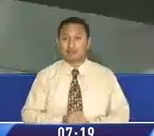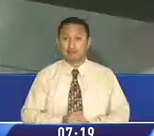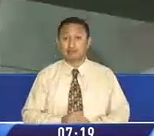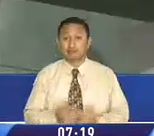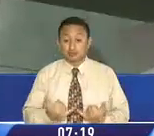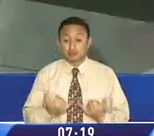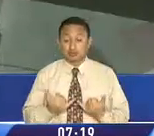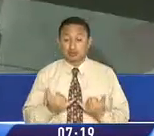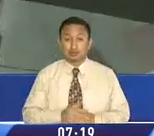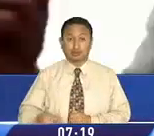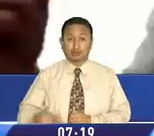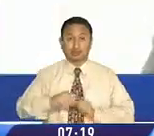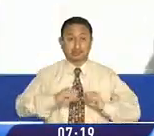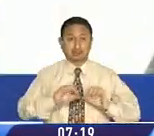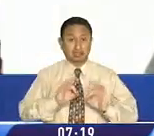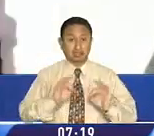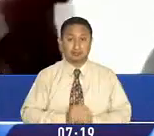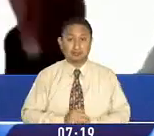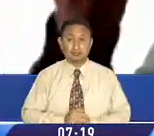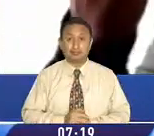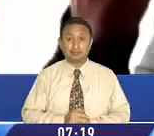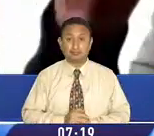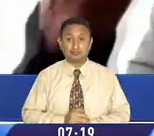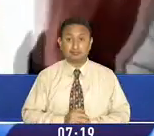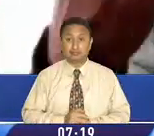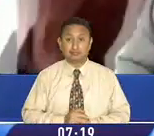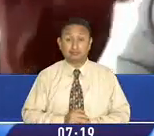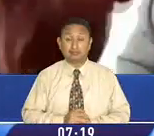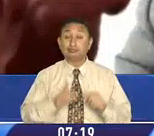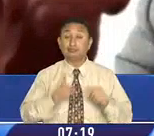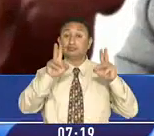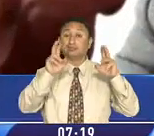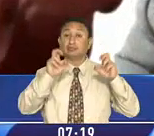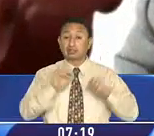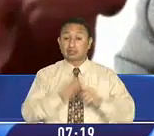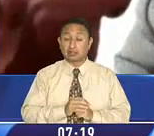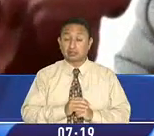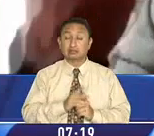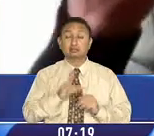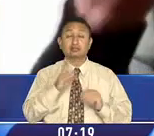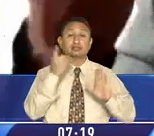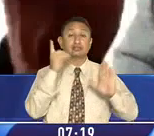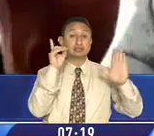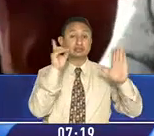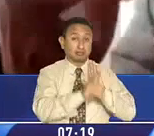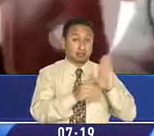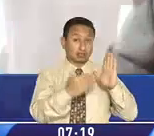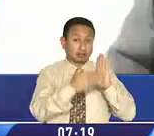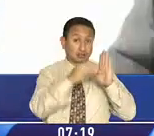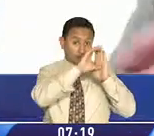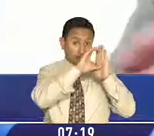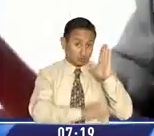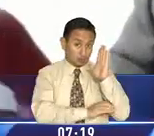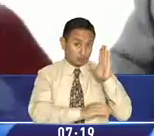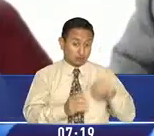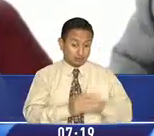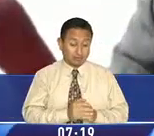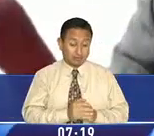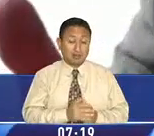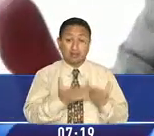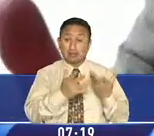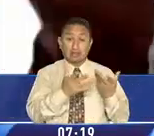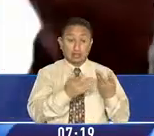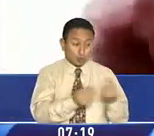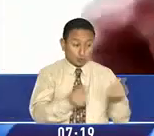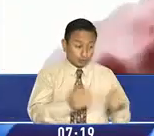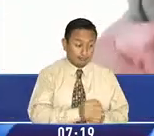momento no se han tramitado. Al haber demandas de inconstitucionalidad simultáneas, todavía no resueltas,